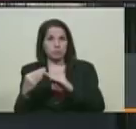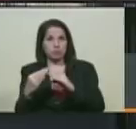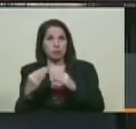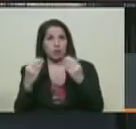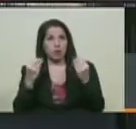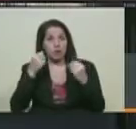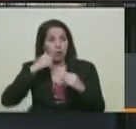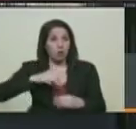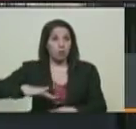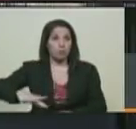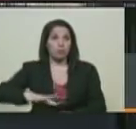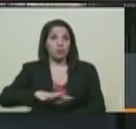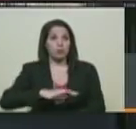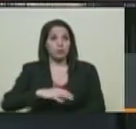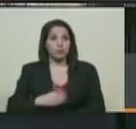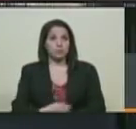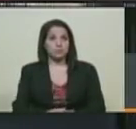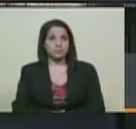pueblos indígenas.